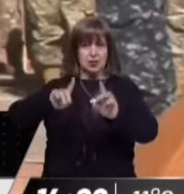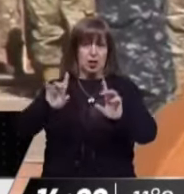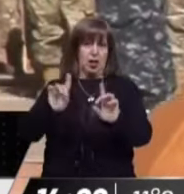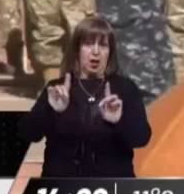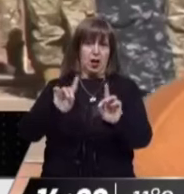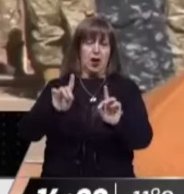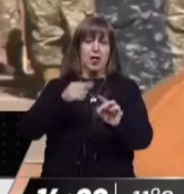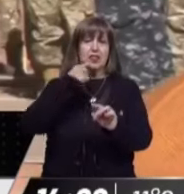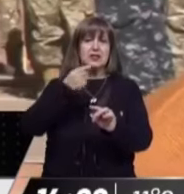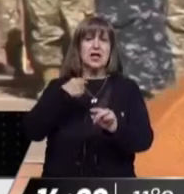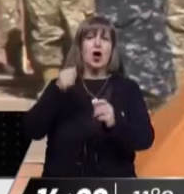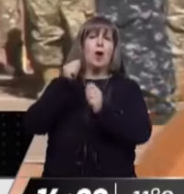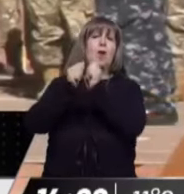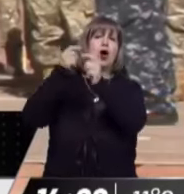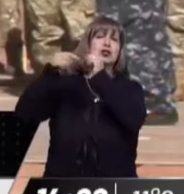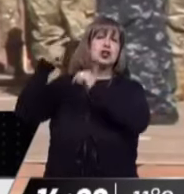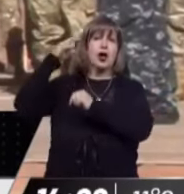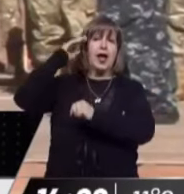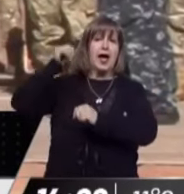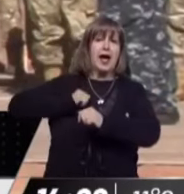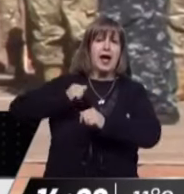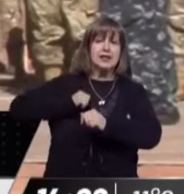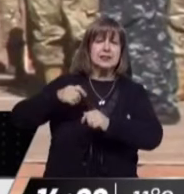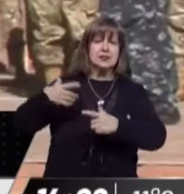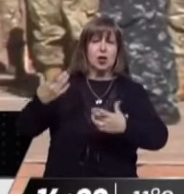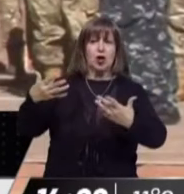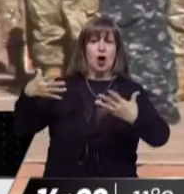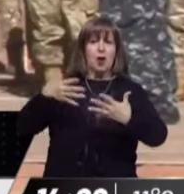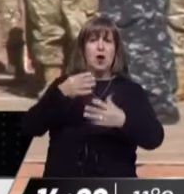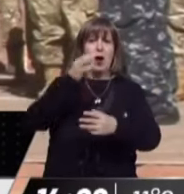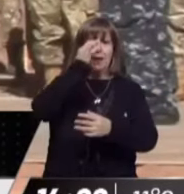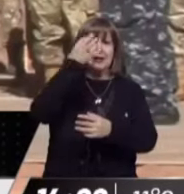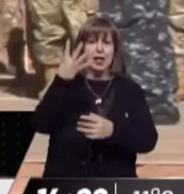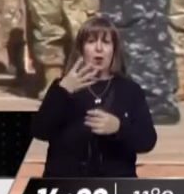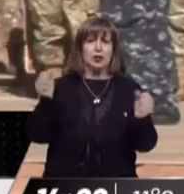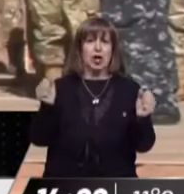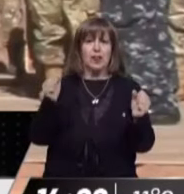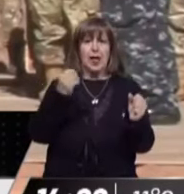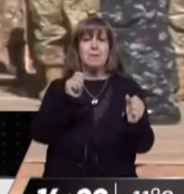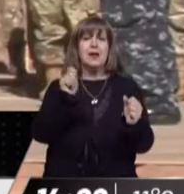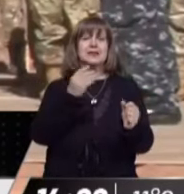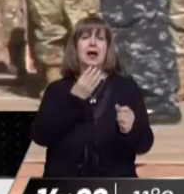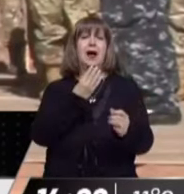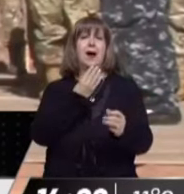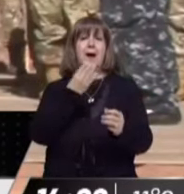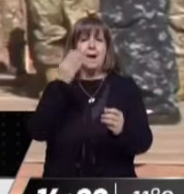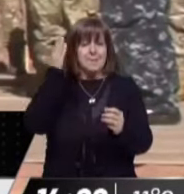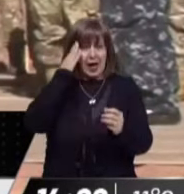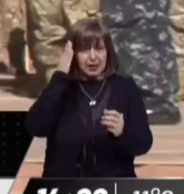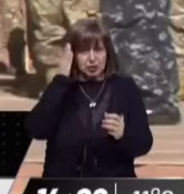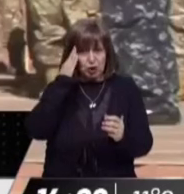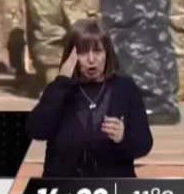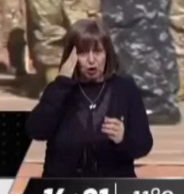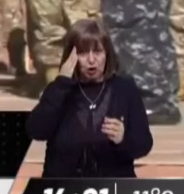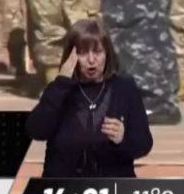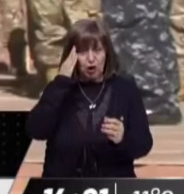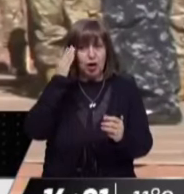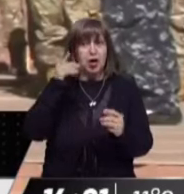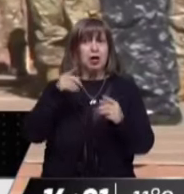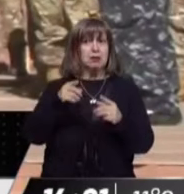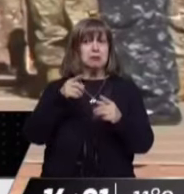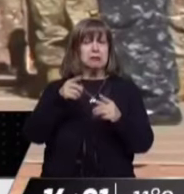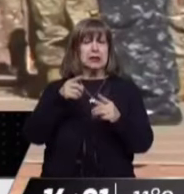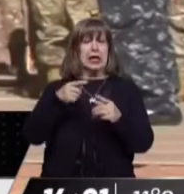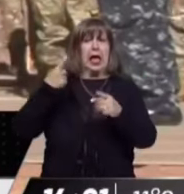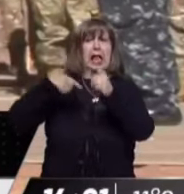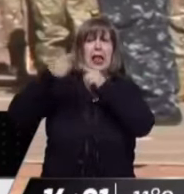pretenden circunscribir la historia del Ejército y de las Fuerzas Armadas al 24 de marzo, que la historia del Ejército y de